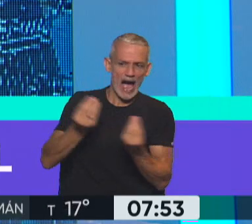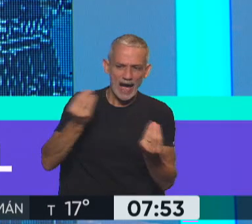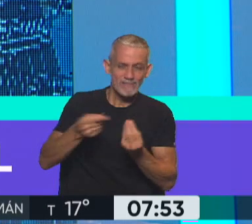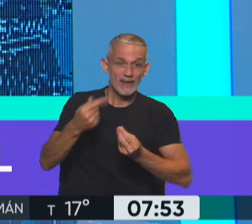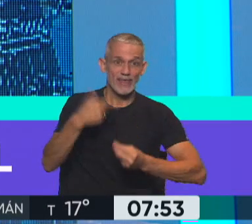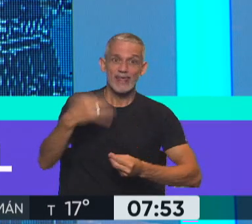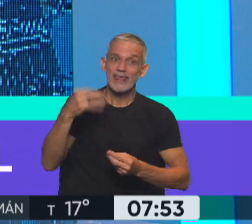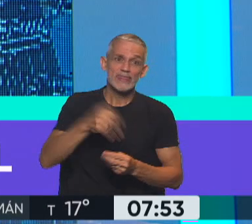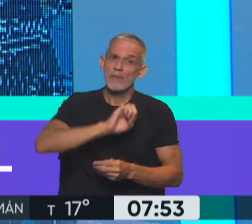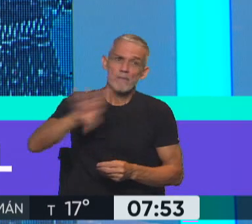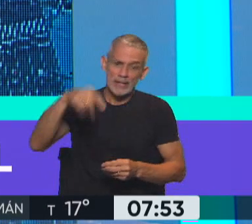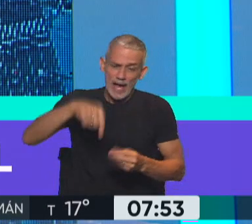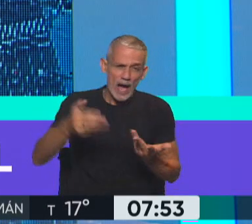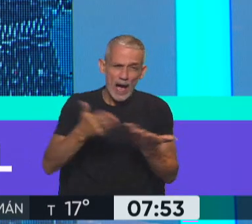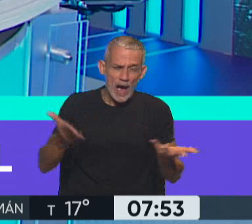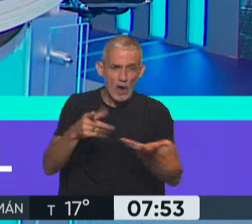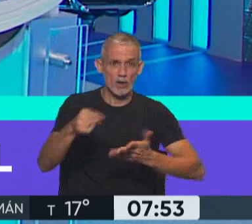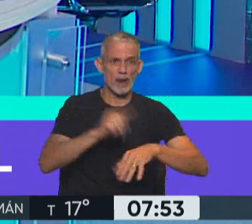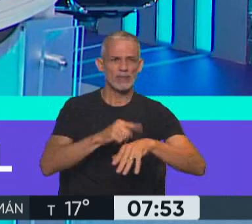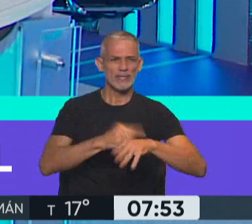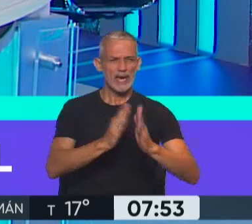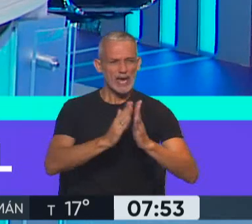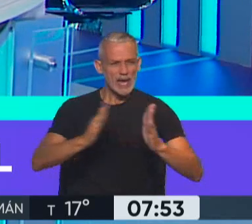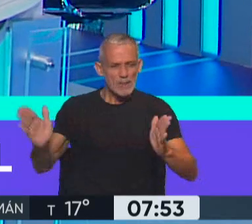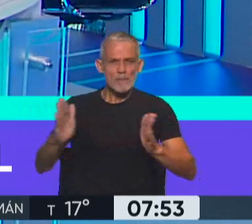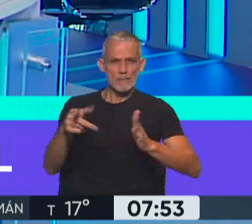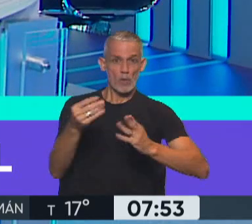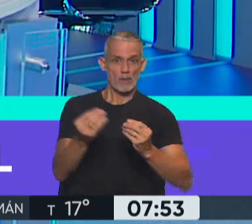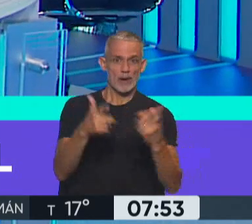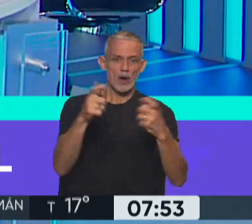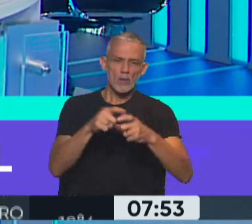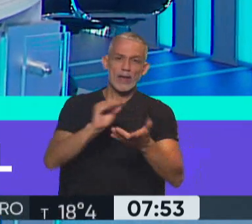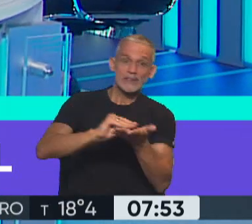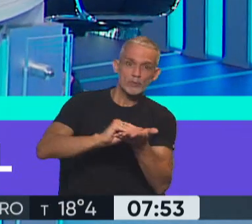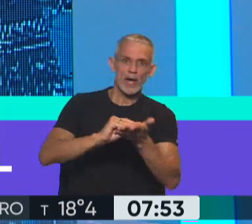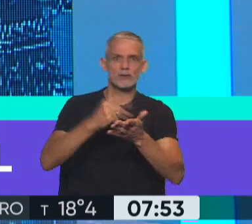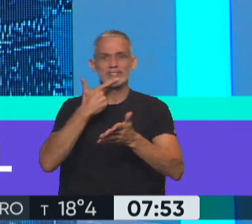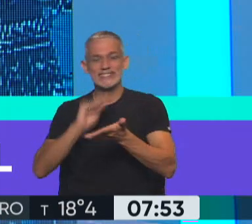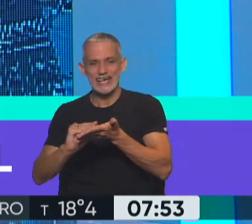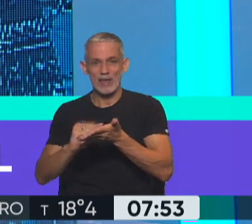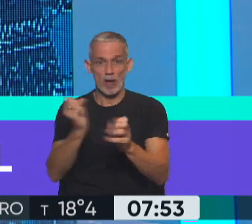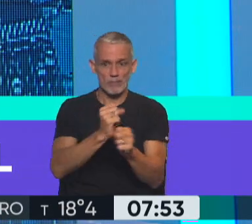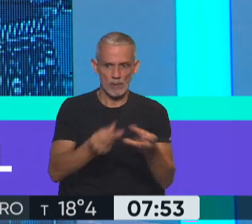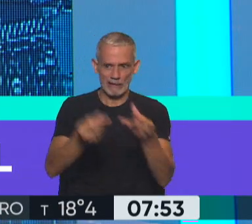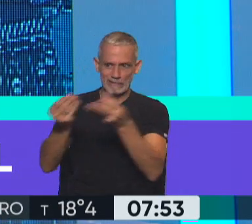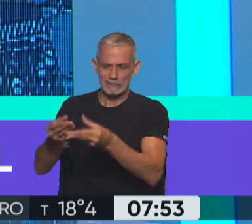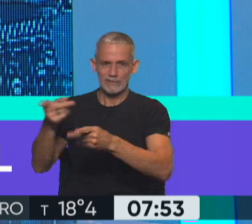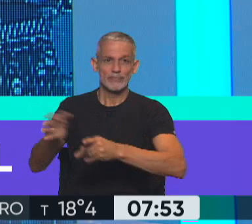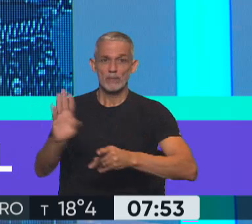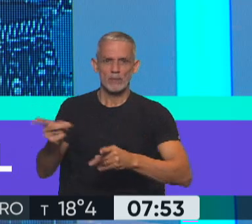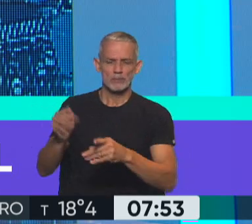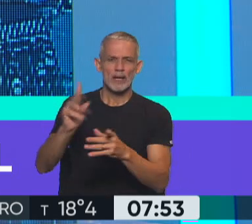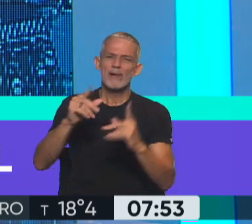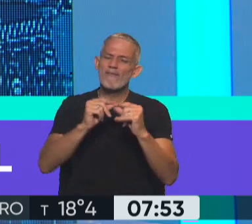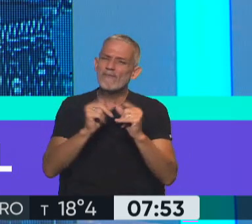ser enviado por estas horas para que le dé el tiempo suficiente a diputados y senadores para aprobarlo antes de agendar